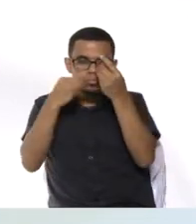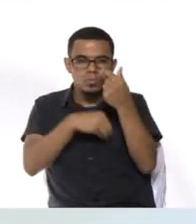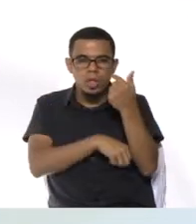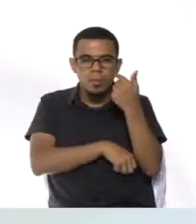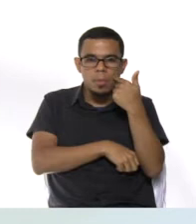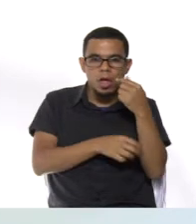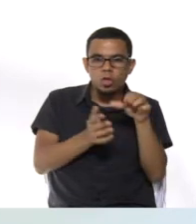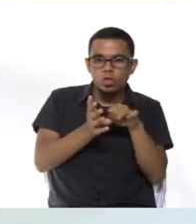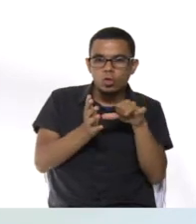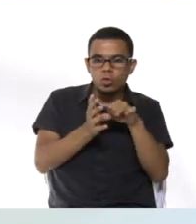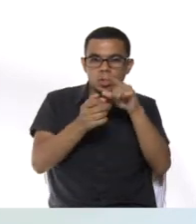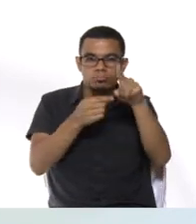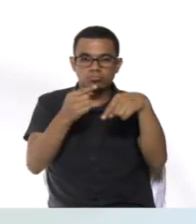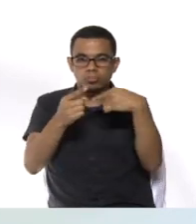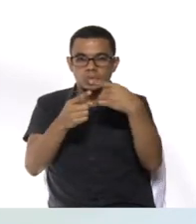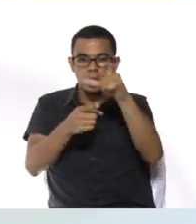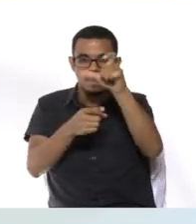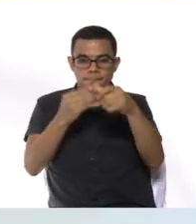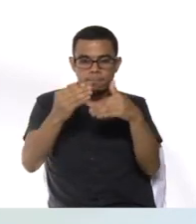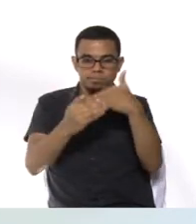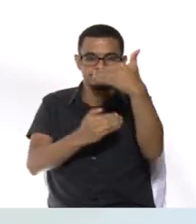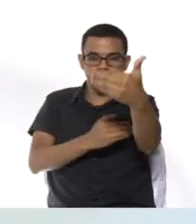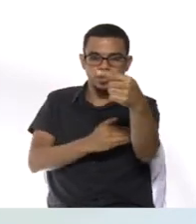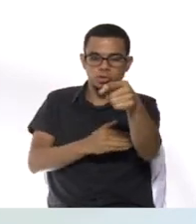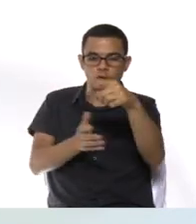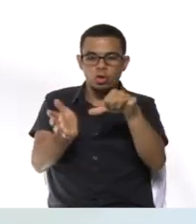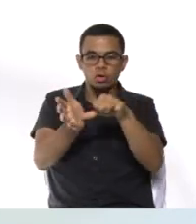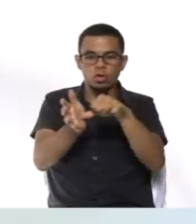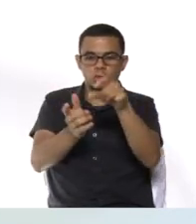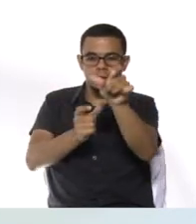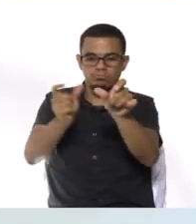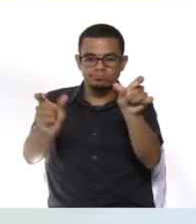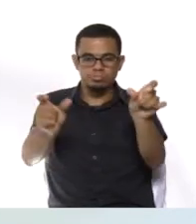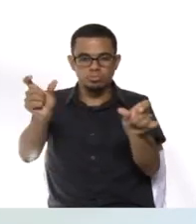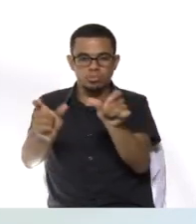identificar dónde nuestro oponente tiene ubicadas sus naves y